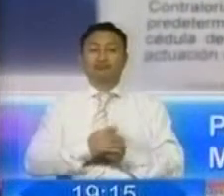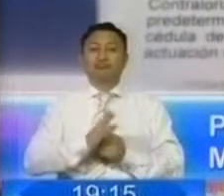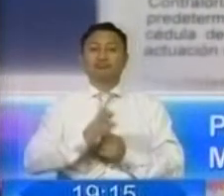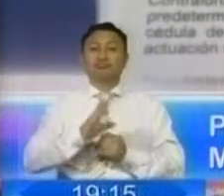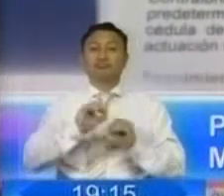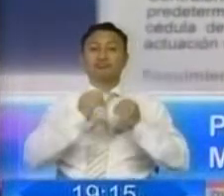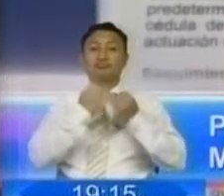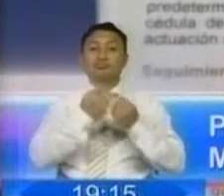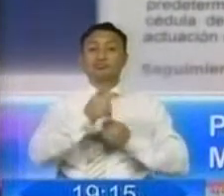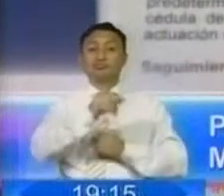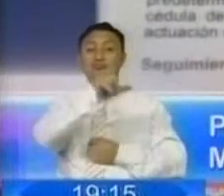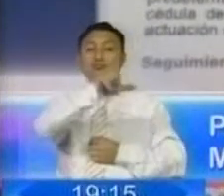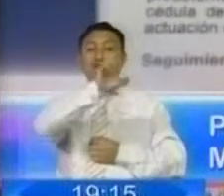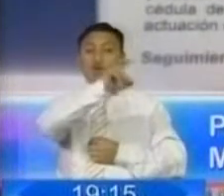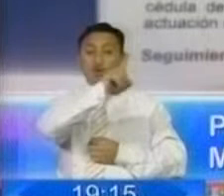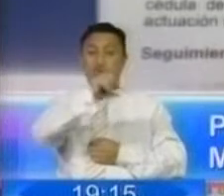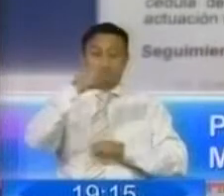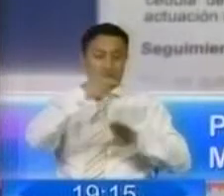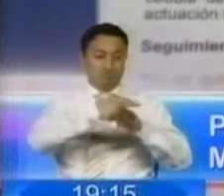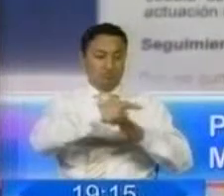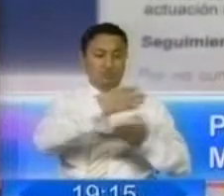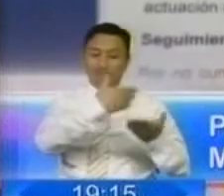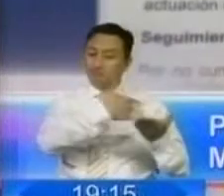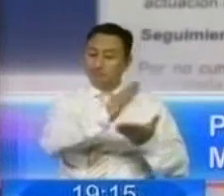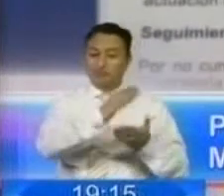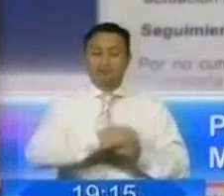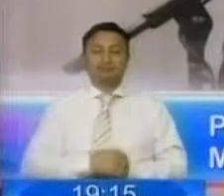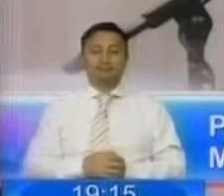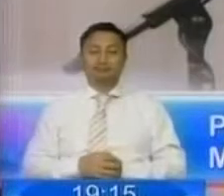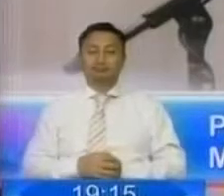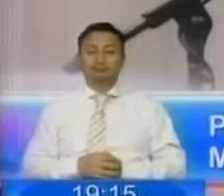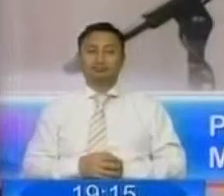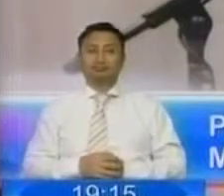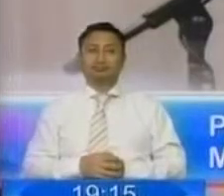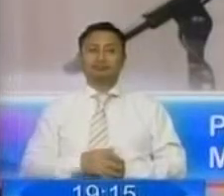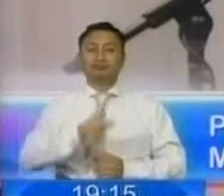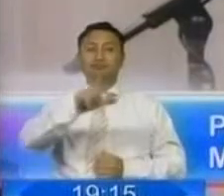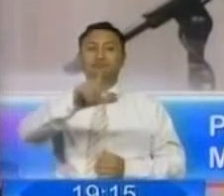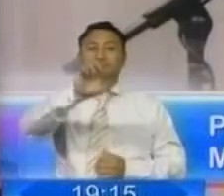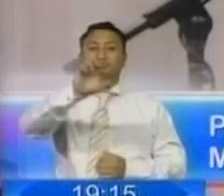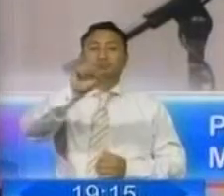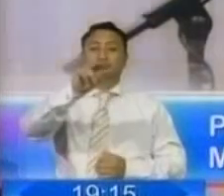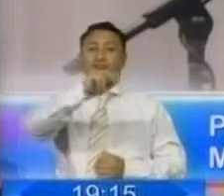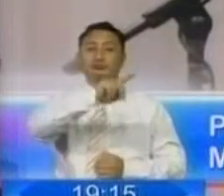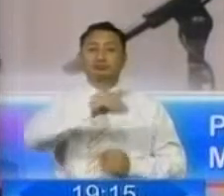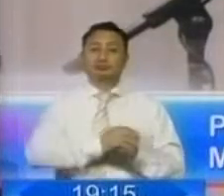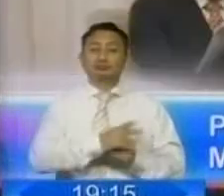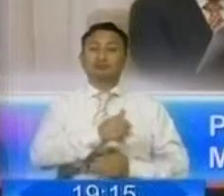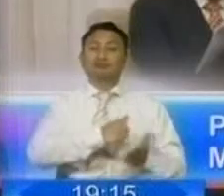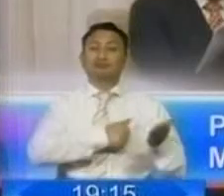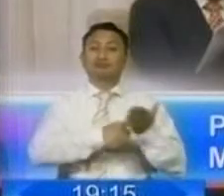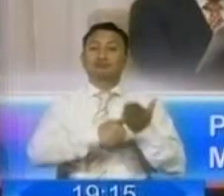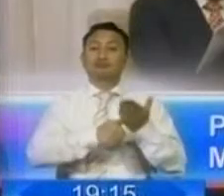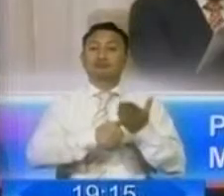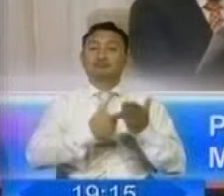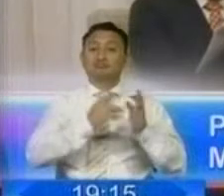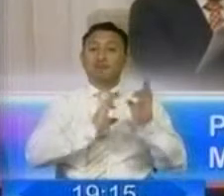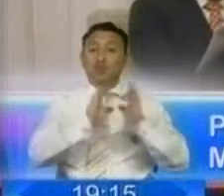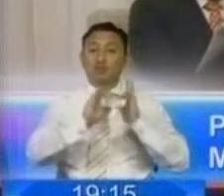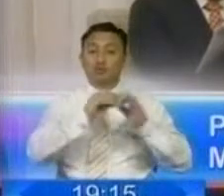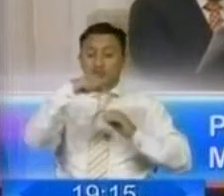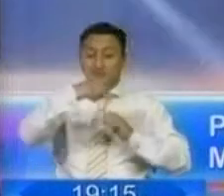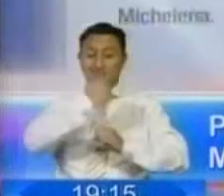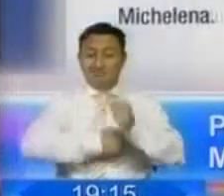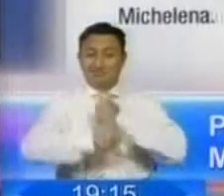la destitución de Guillermo León de la cartera de telecomunicaciones. León se venía desempeñando como ministro desde el inicio del actual